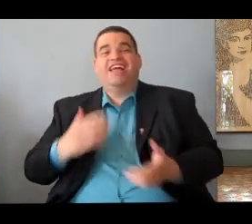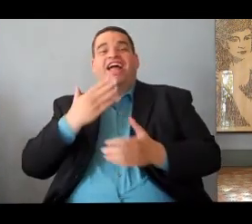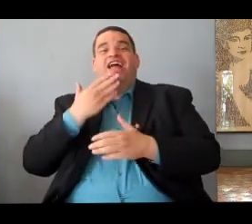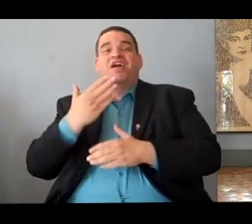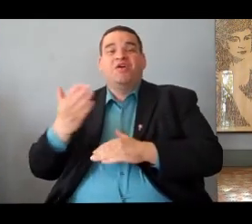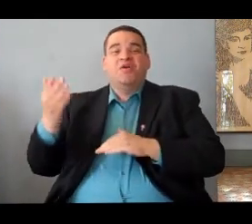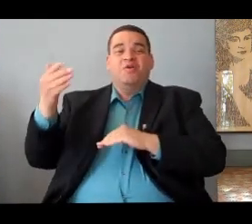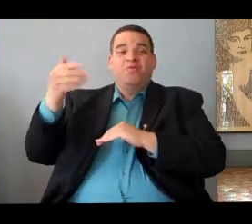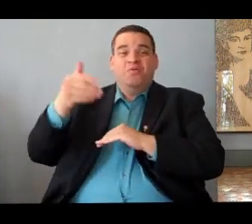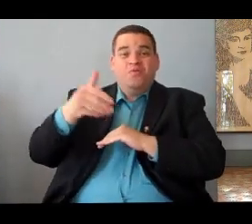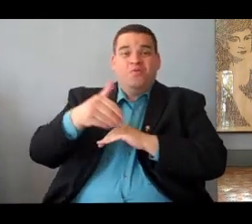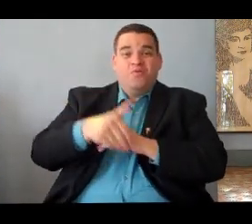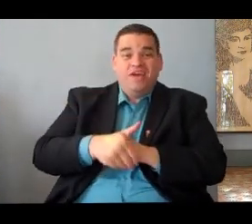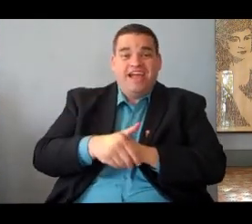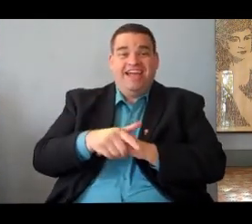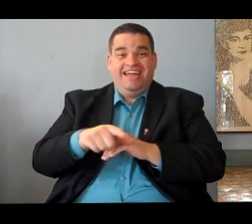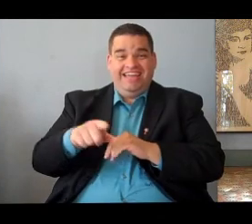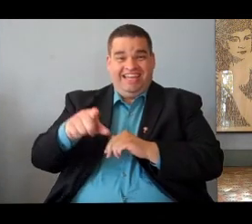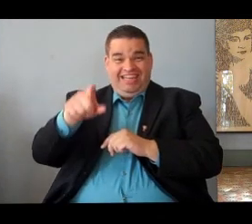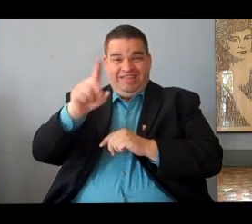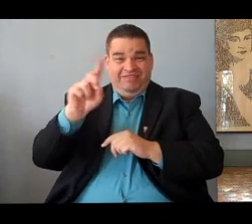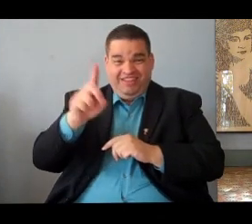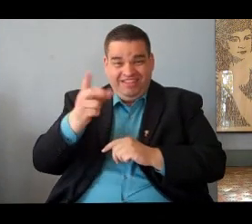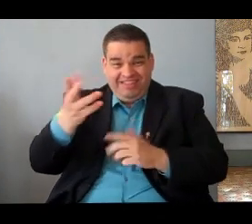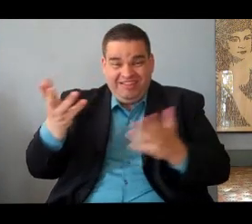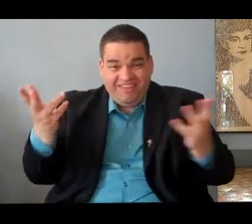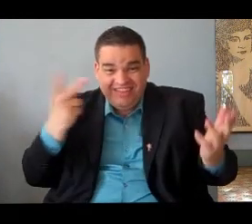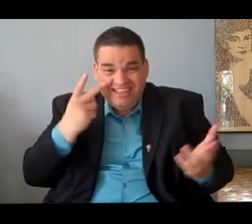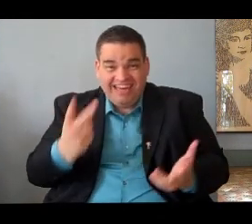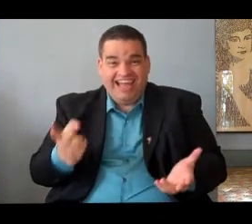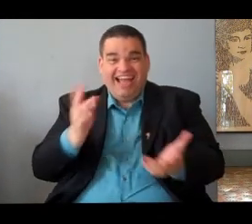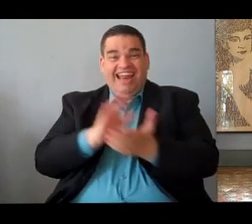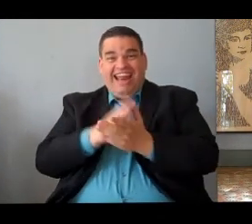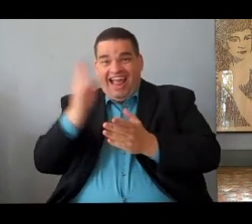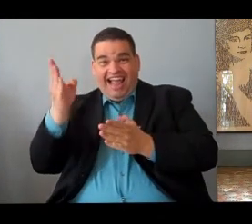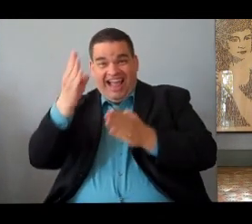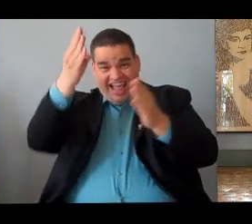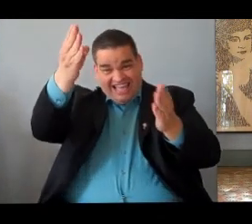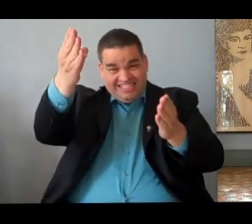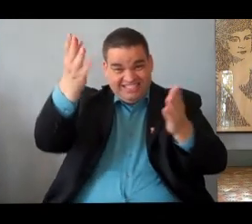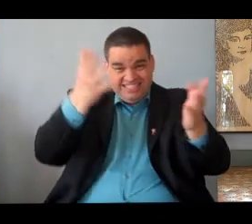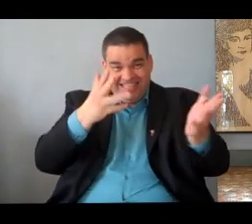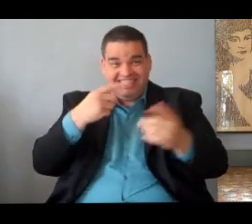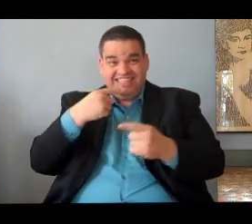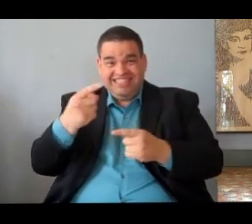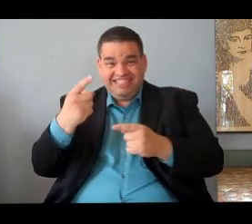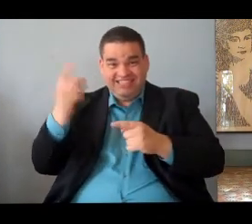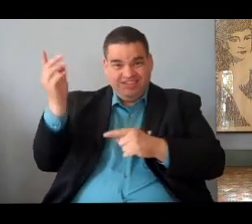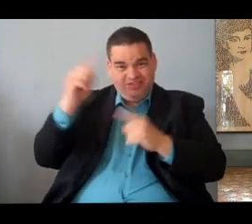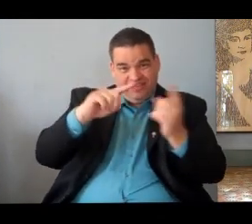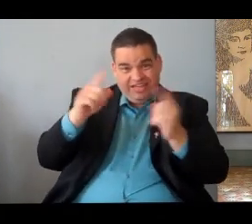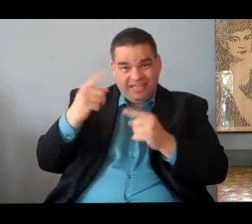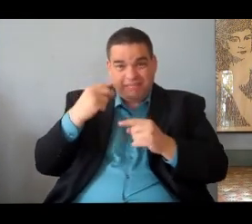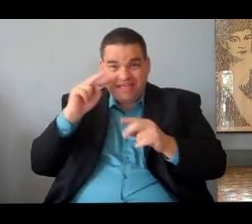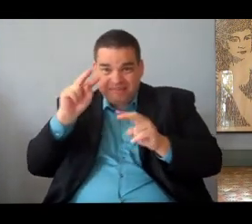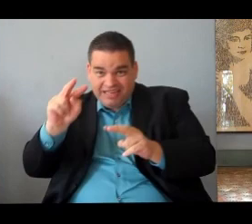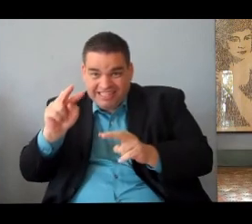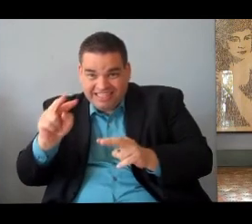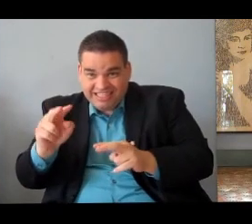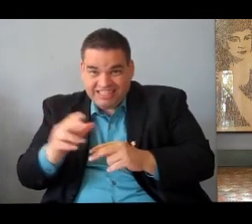Buenas noches. ¿Para dónde es que tengo que mirar? Para acá. Cámara 1, ahí. Acá. Sí. Mira, ya él me está diciendo, Dios, para que yo sepa que es para